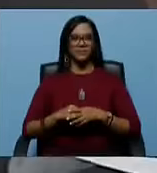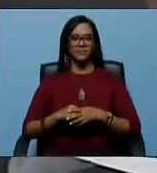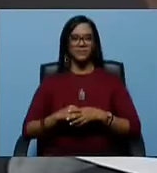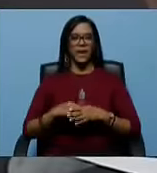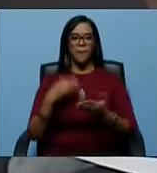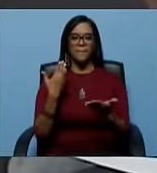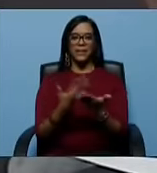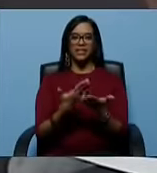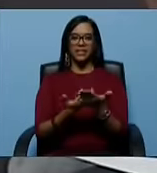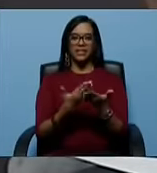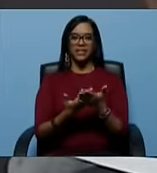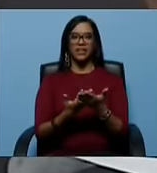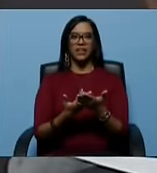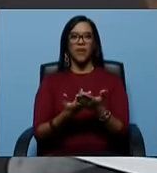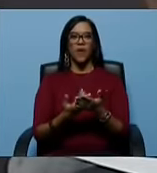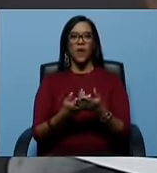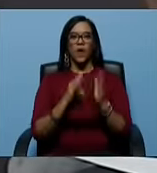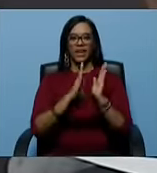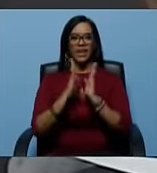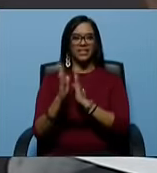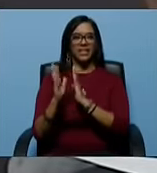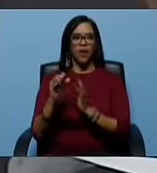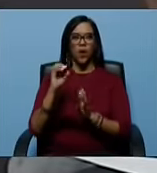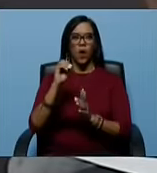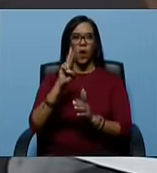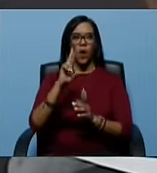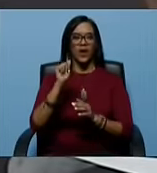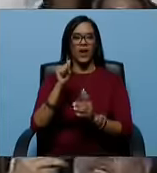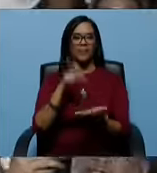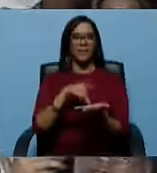Partido Organización Renovadora Auténtica ahora presente.